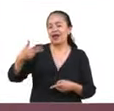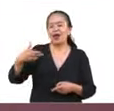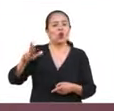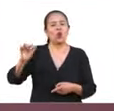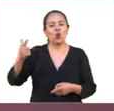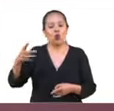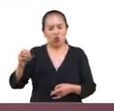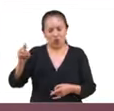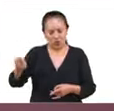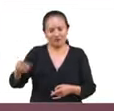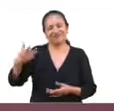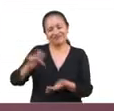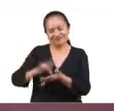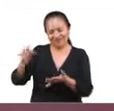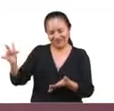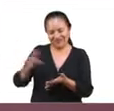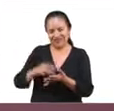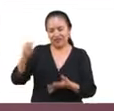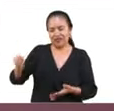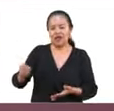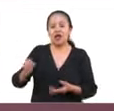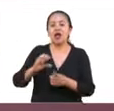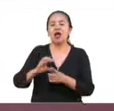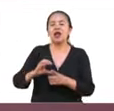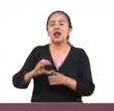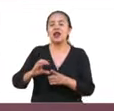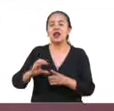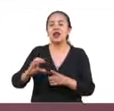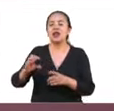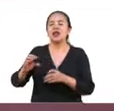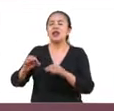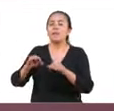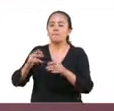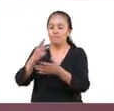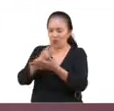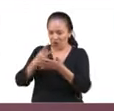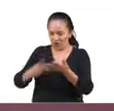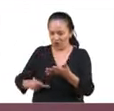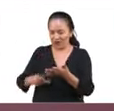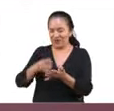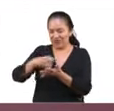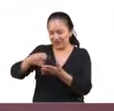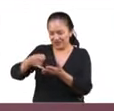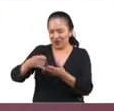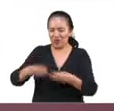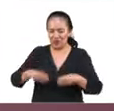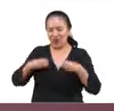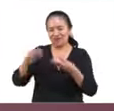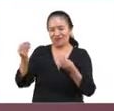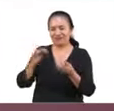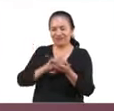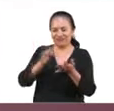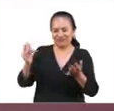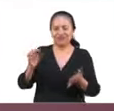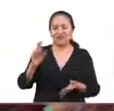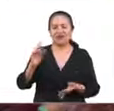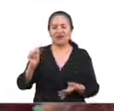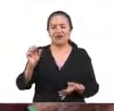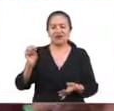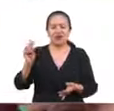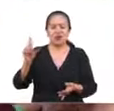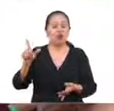Bienestar que coordina el programa Sembrando Vida a nivel nacional. Muchísimas gracias, Raúl.